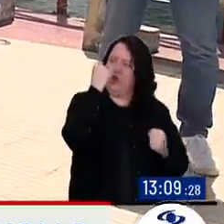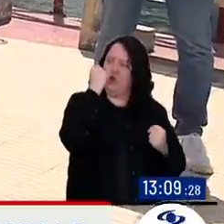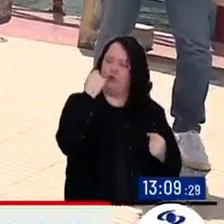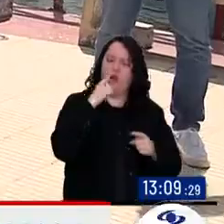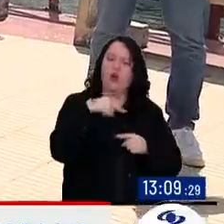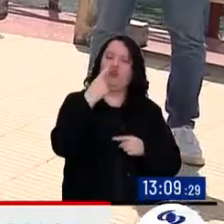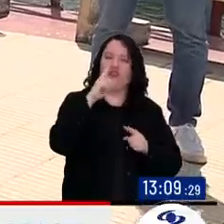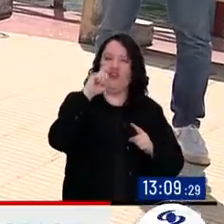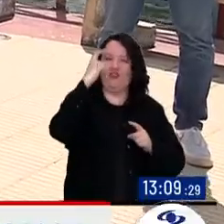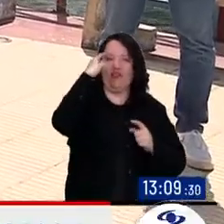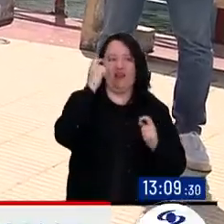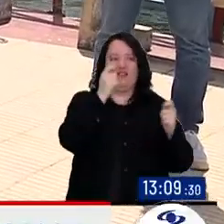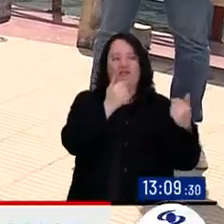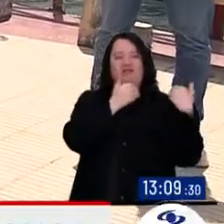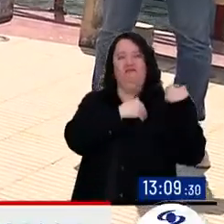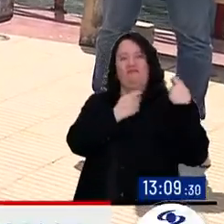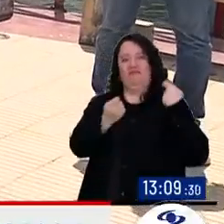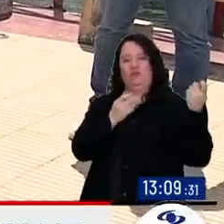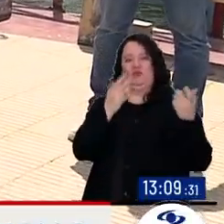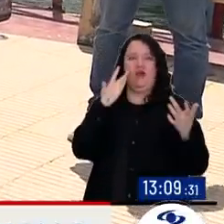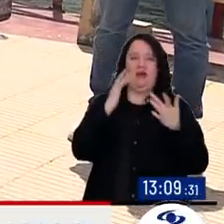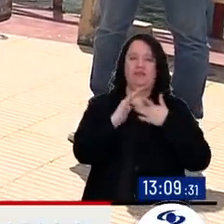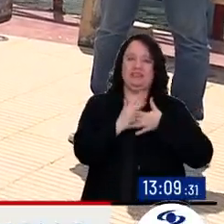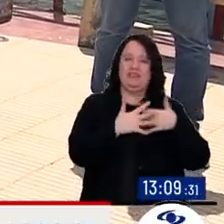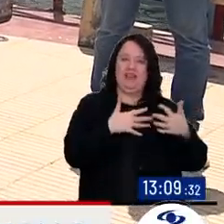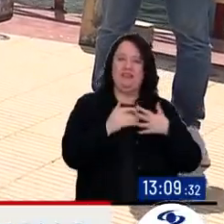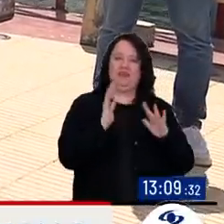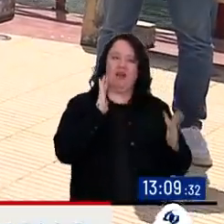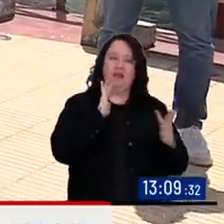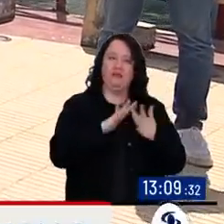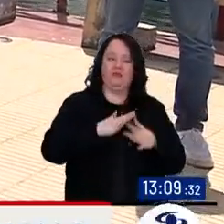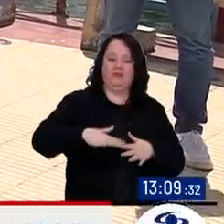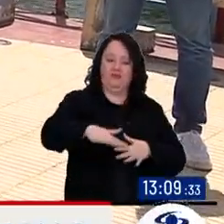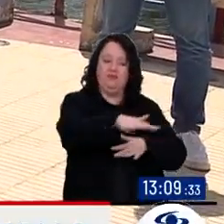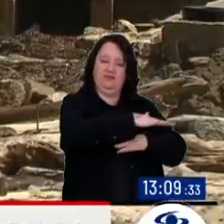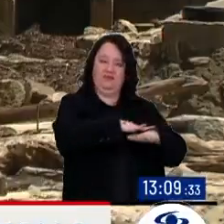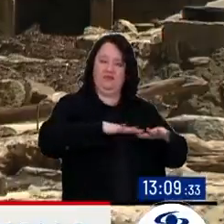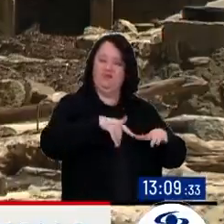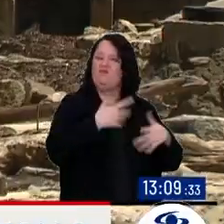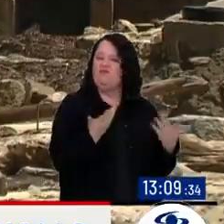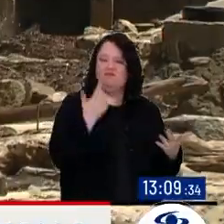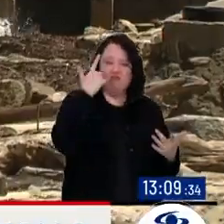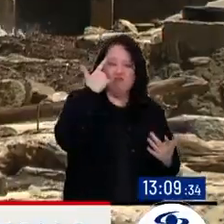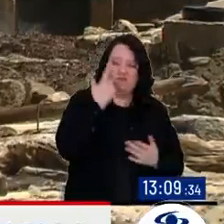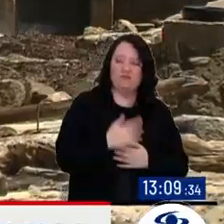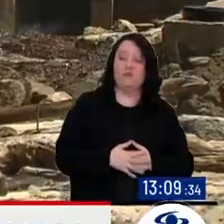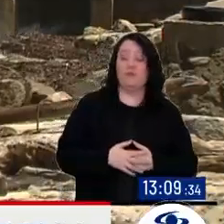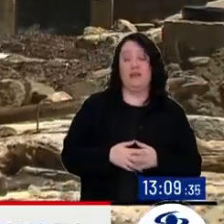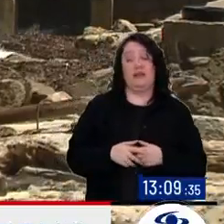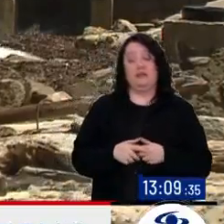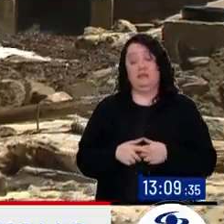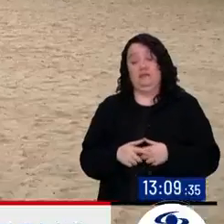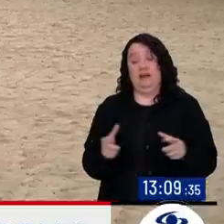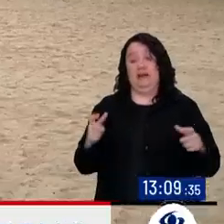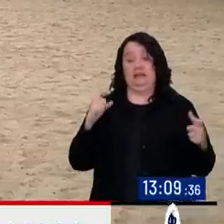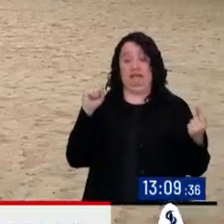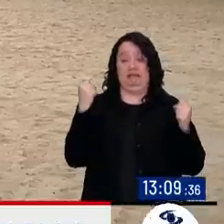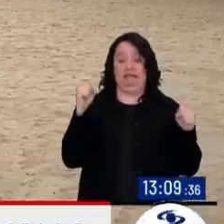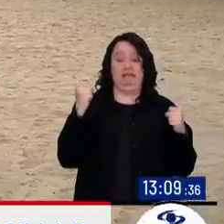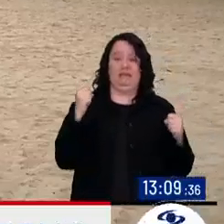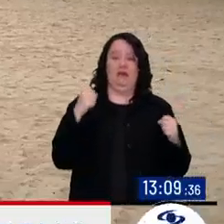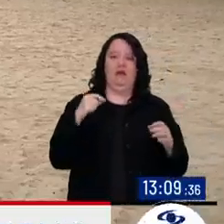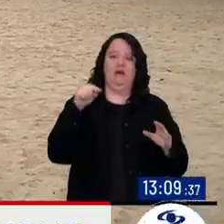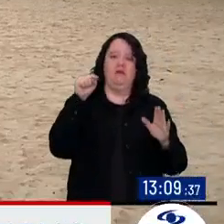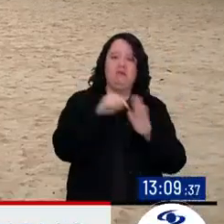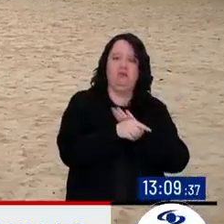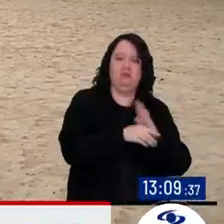próximo gobernante de los sanandresanos, de la gente de Providencia y Santa Catalina? Hoy la mayor preocupación en San Andrés es el